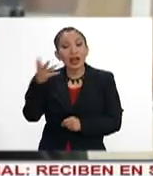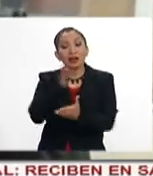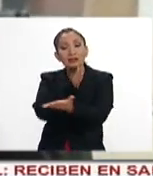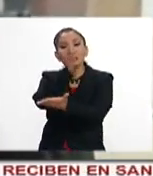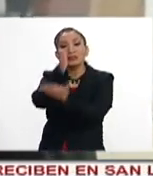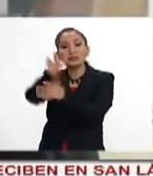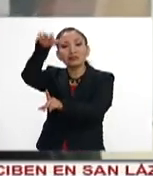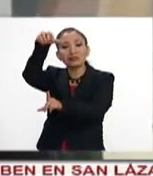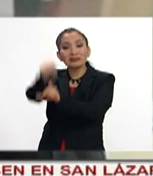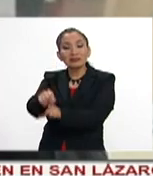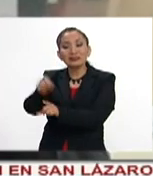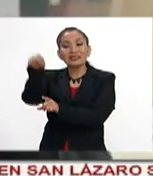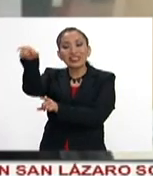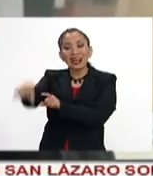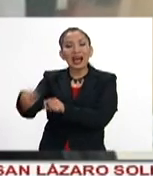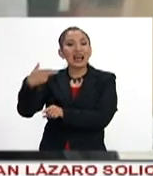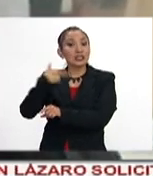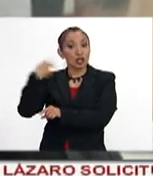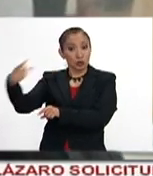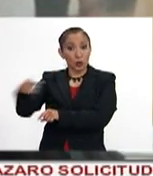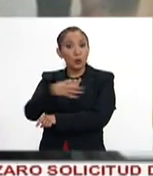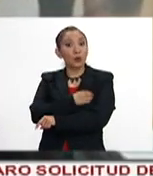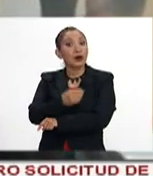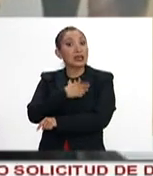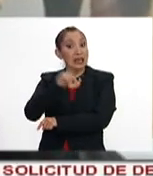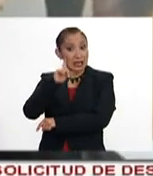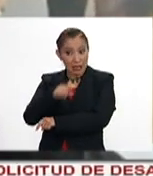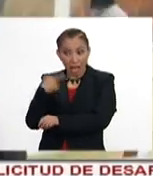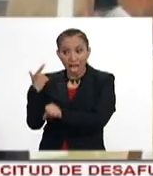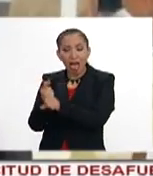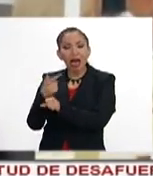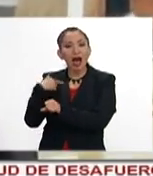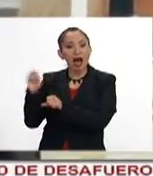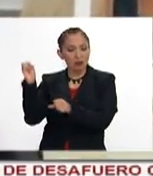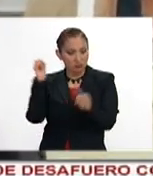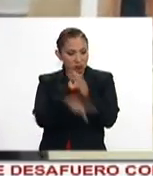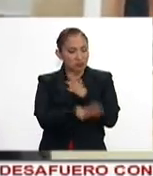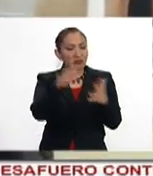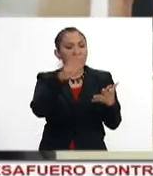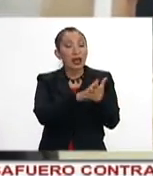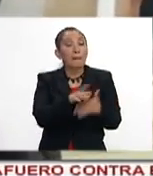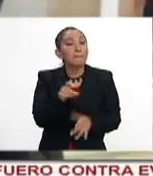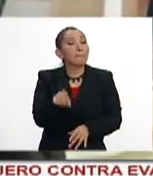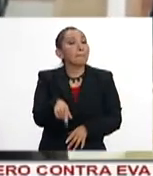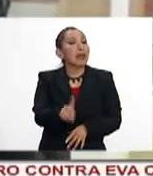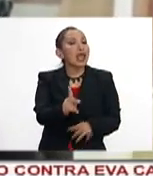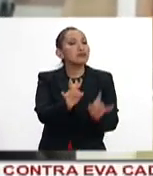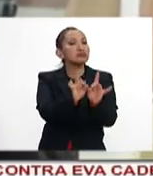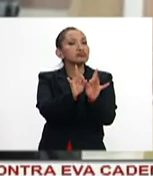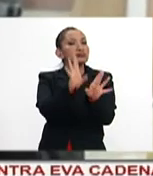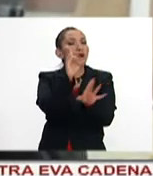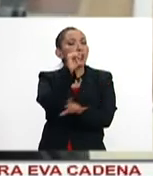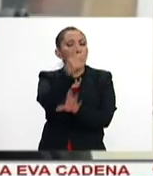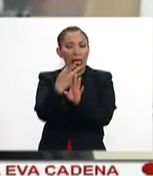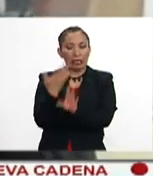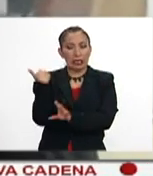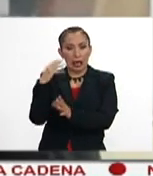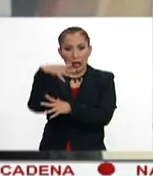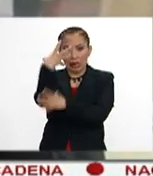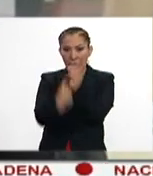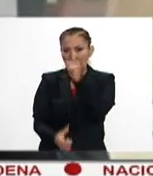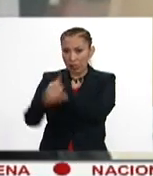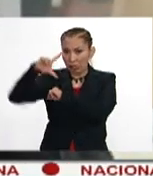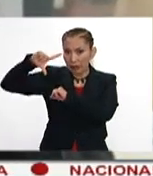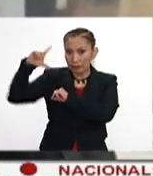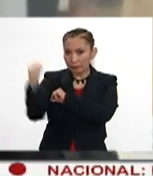la captura de los asesinos de su hija, estuvieron recluidos, pero resulta que en una pasada fuga que